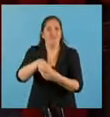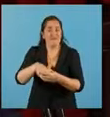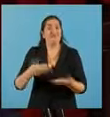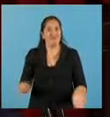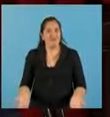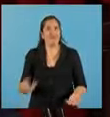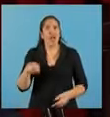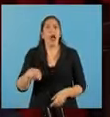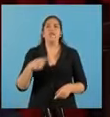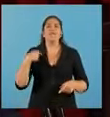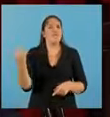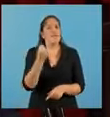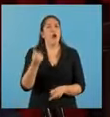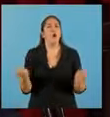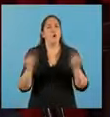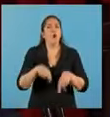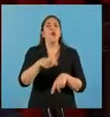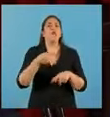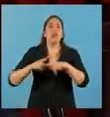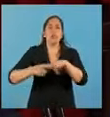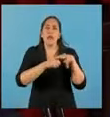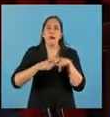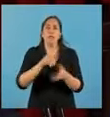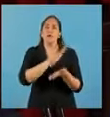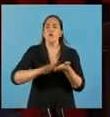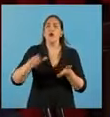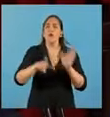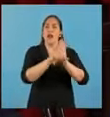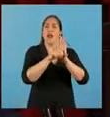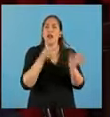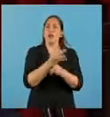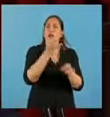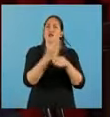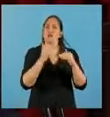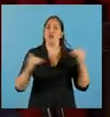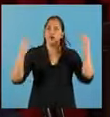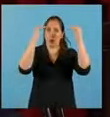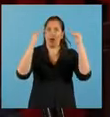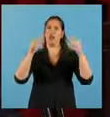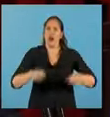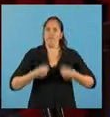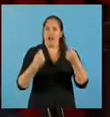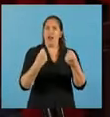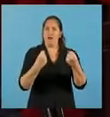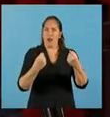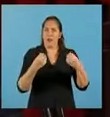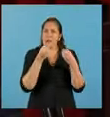una nueva ley de educación superior que permita fortalecer nuestro sistema universitario.